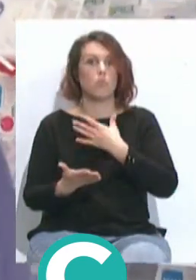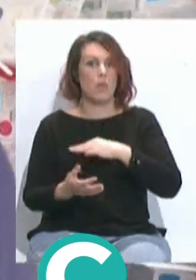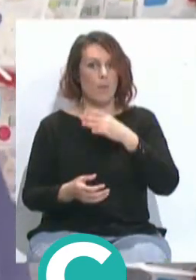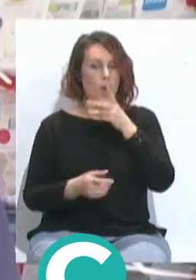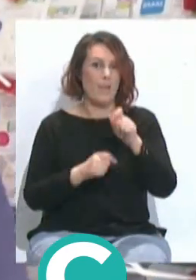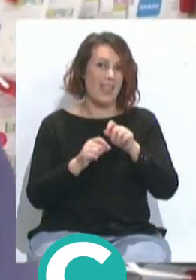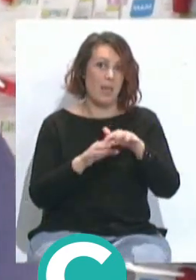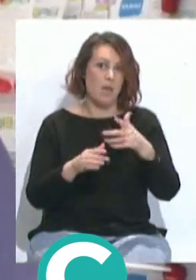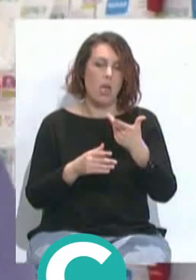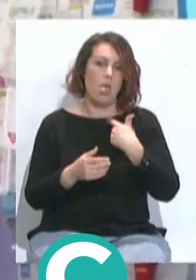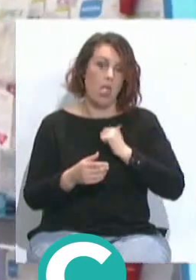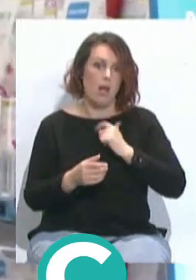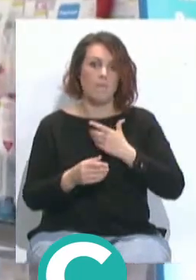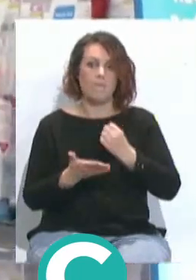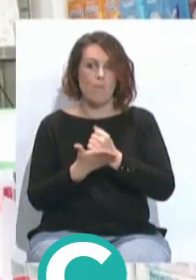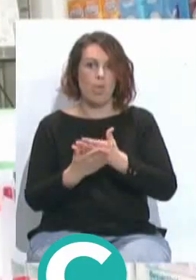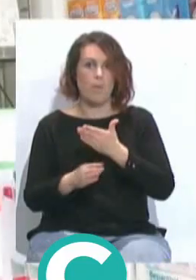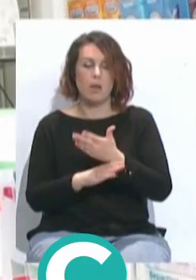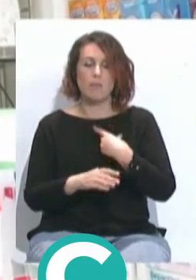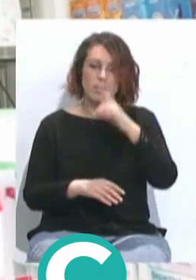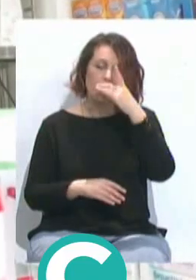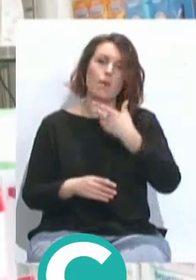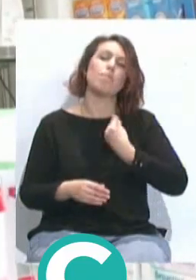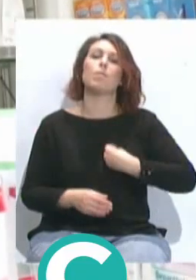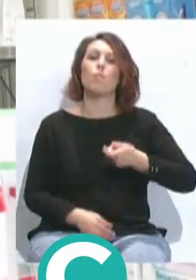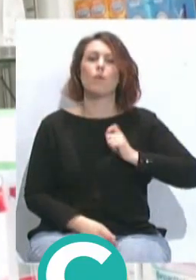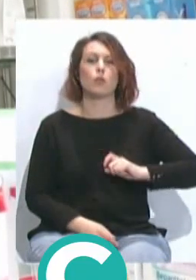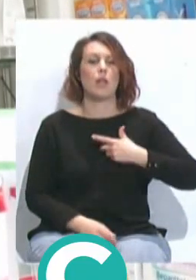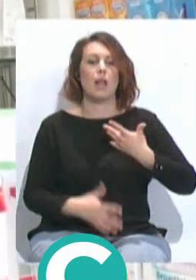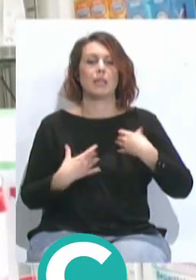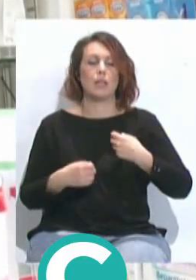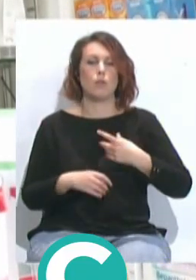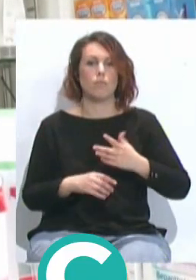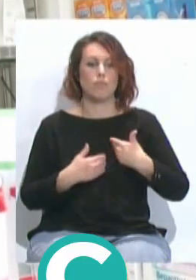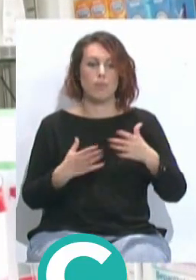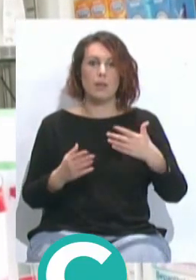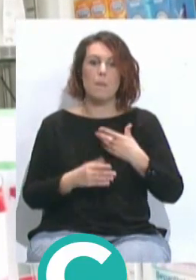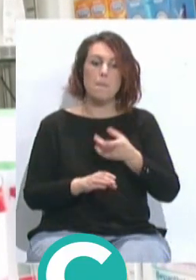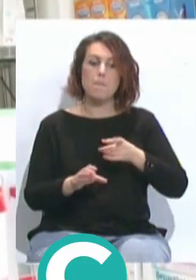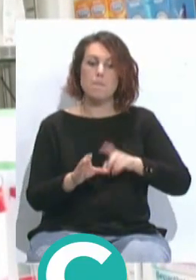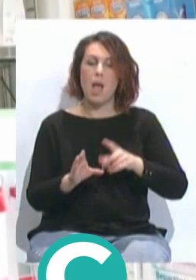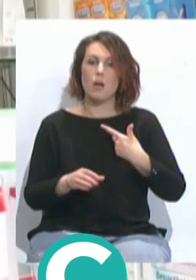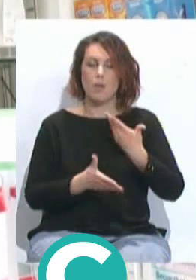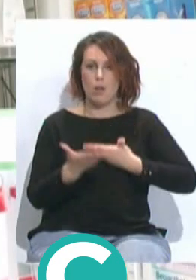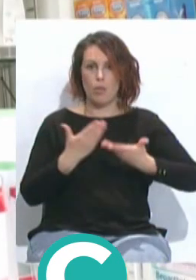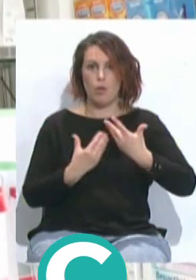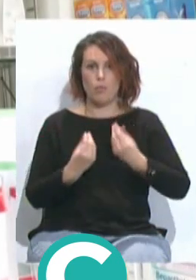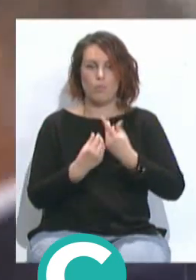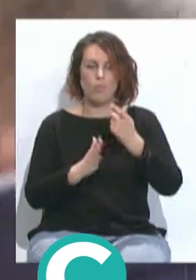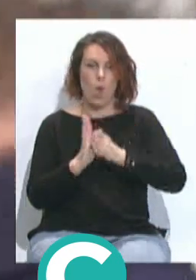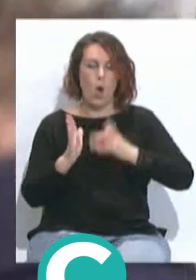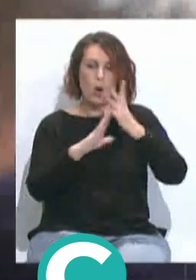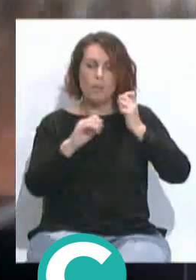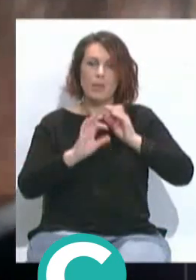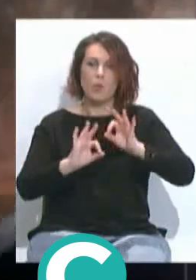iniciativa contra la violencia de género activada por estos profesionales sanitarios a la que ahora se suma la colaboración con protocolos